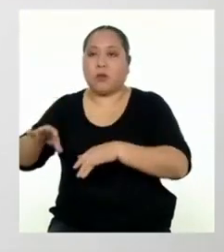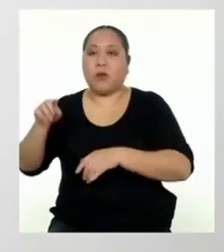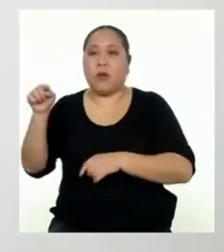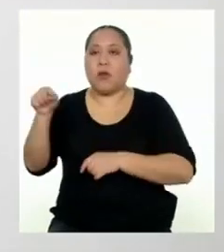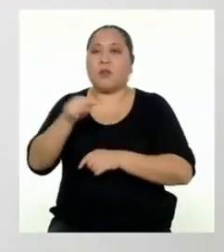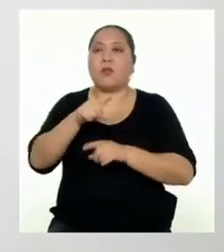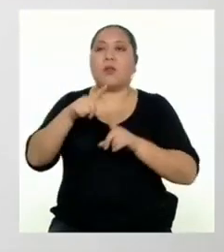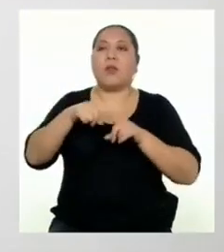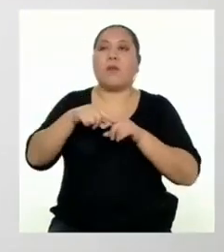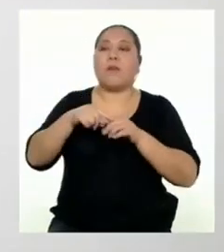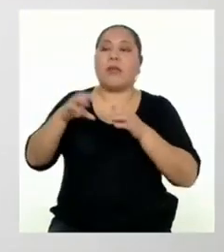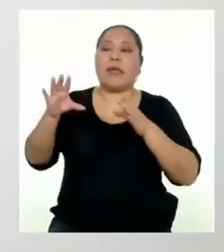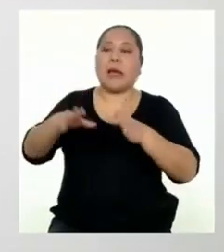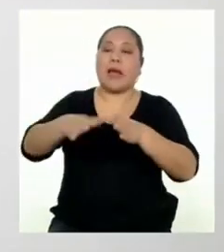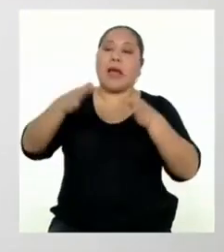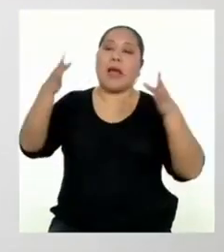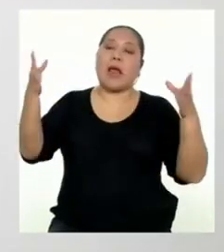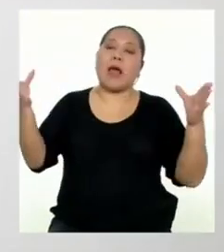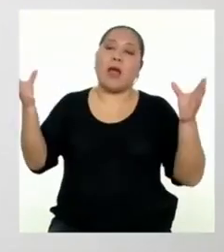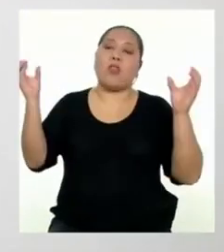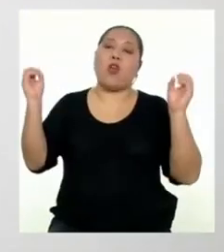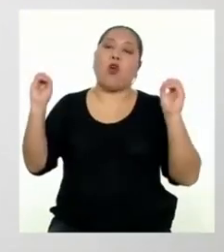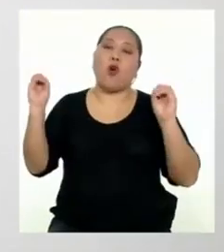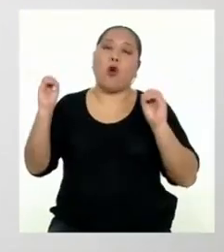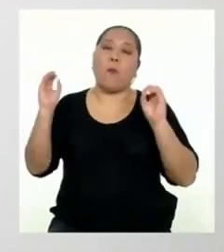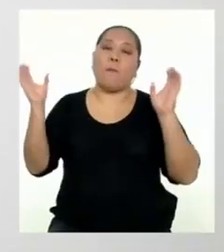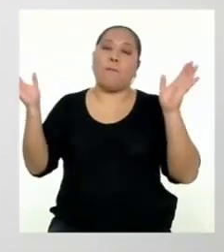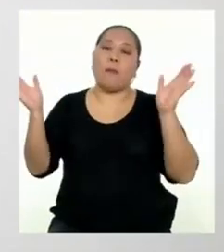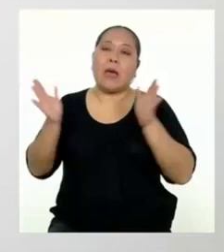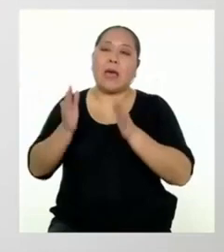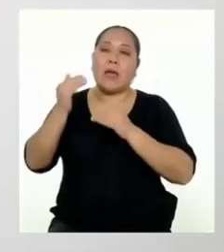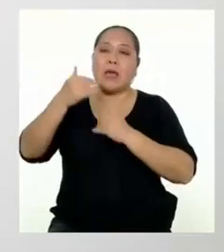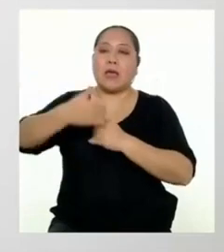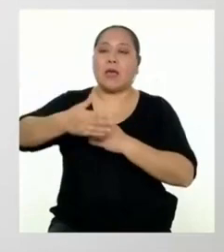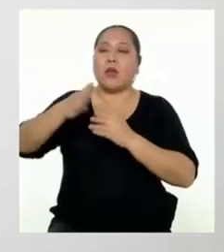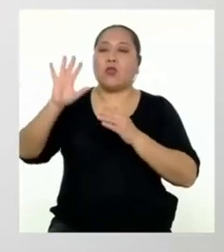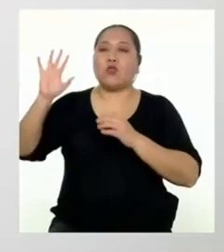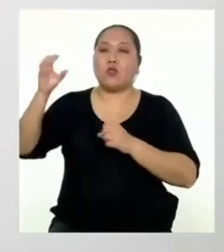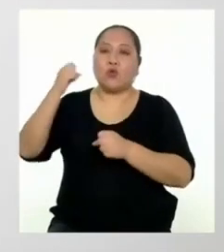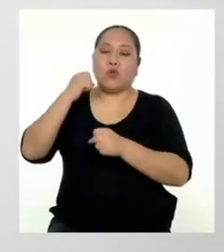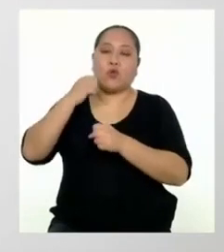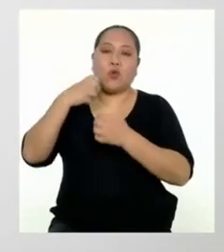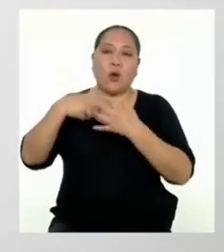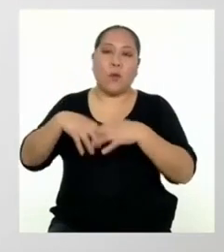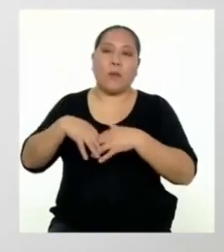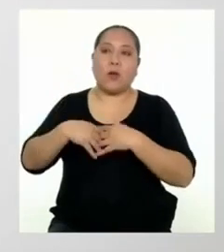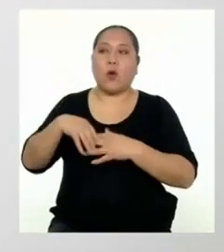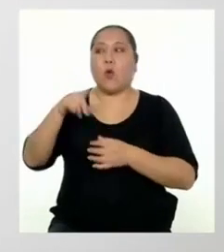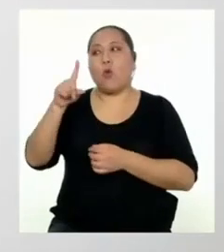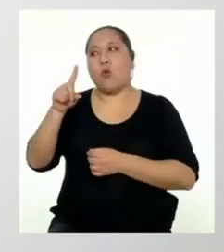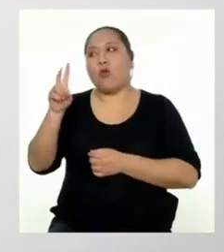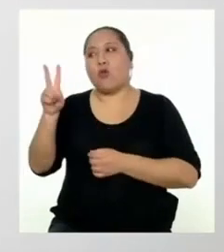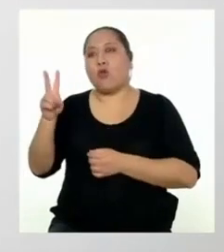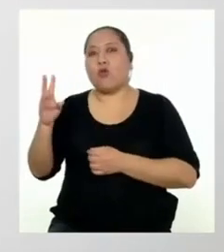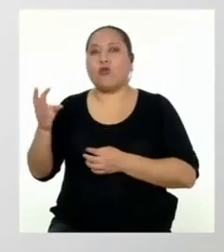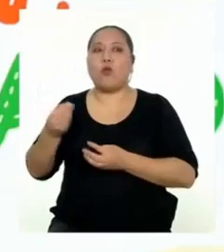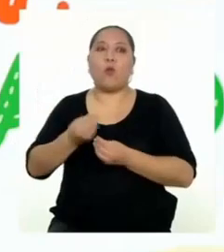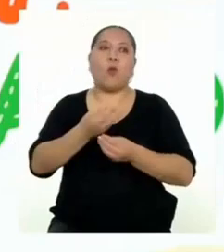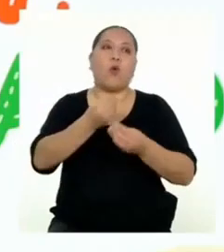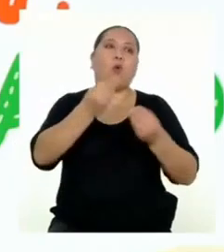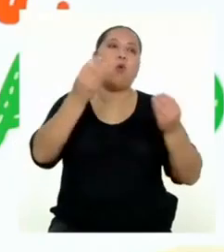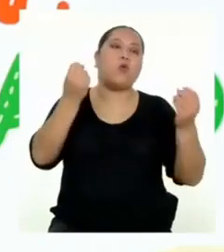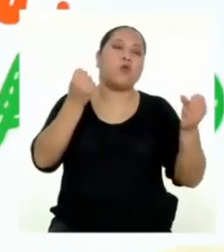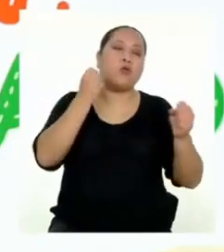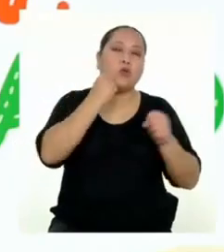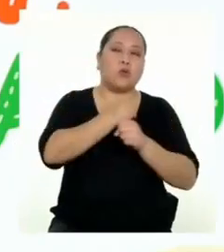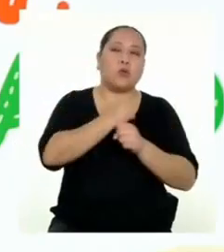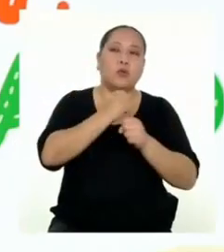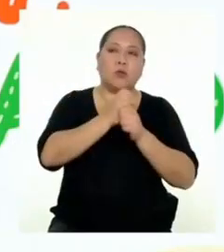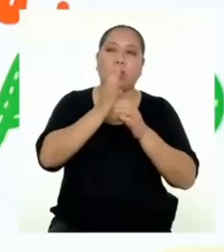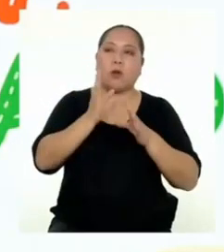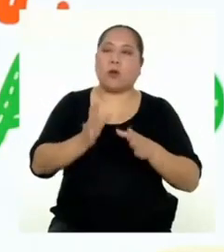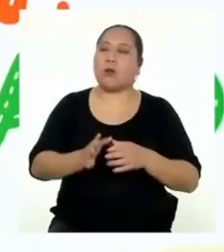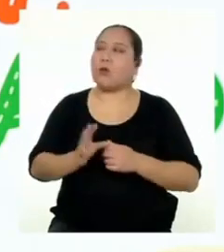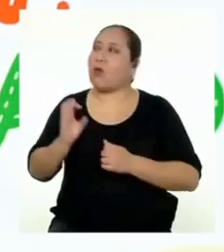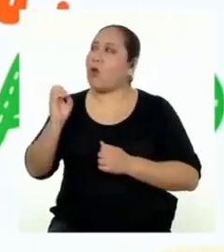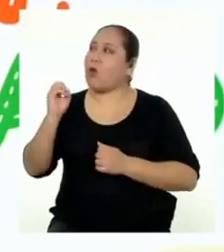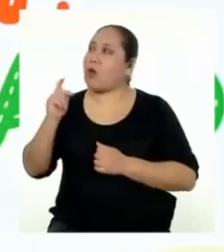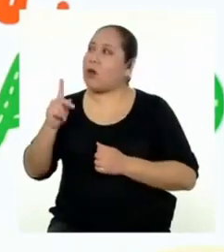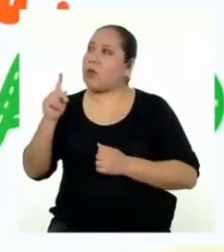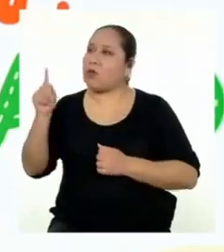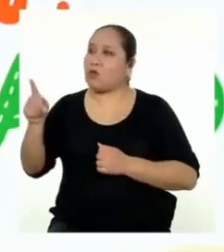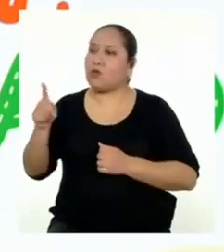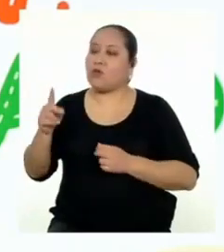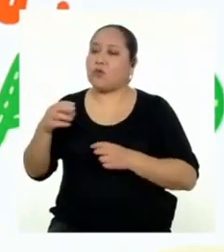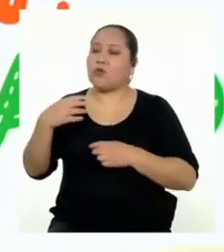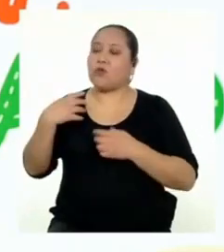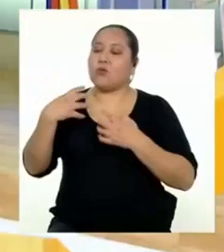va a depender del tamaño de su empresa. Podrían ser desde 1 o 2 personas hasta cientos de trabajadores. No, profesor. Es